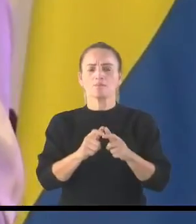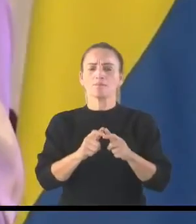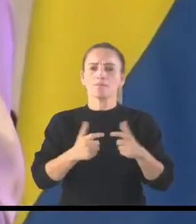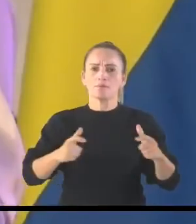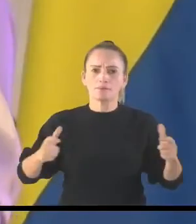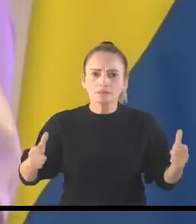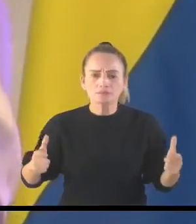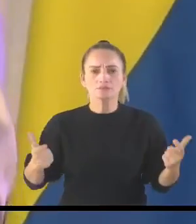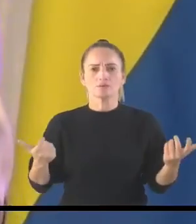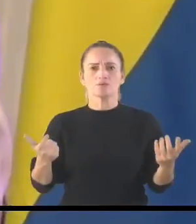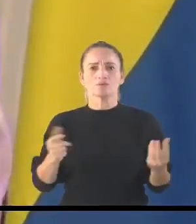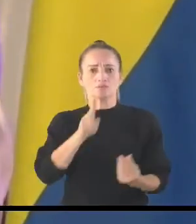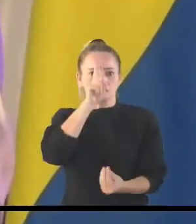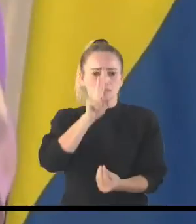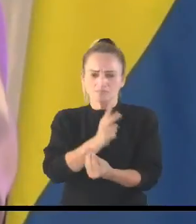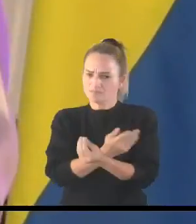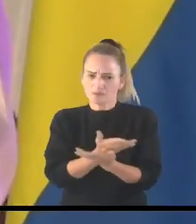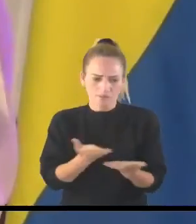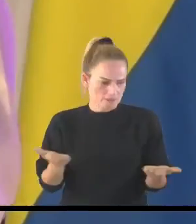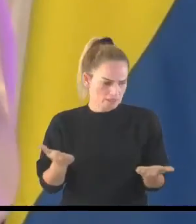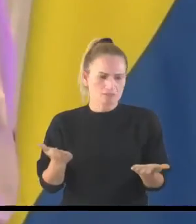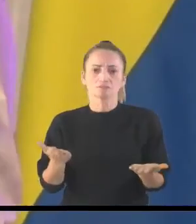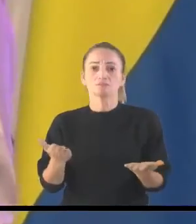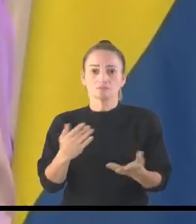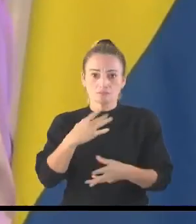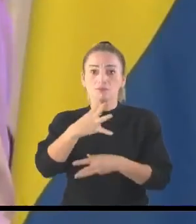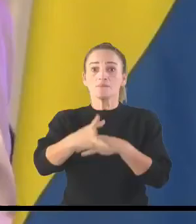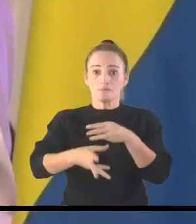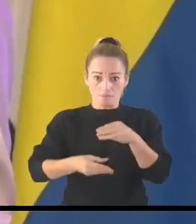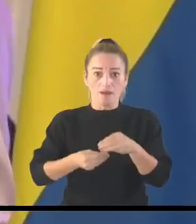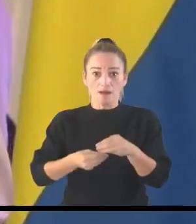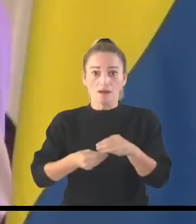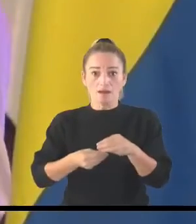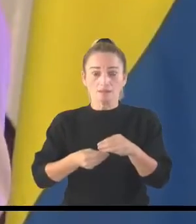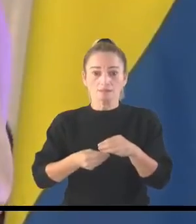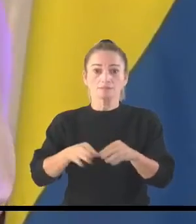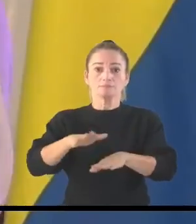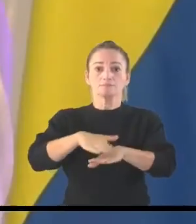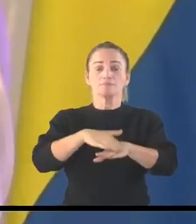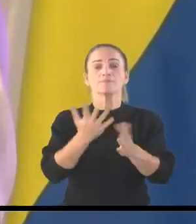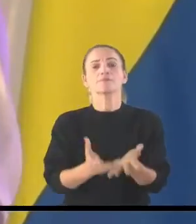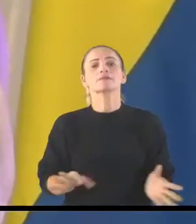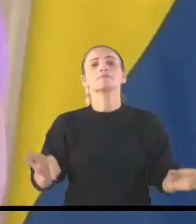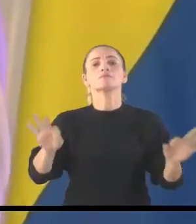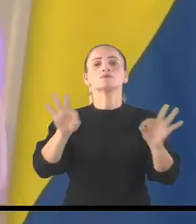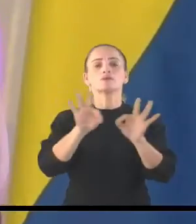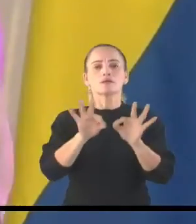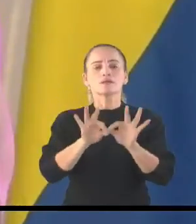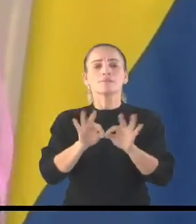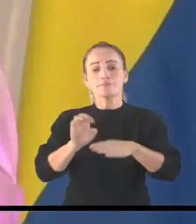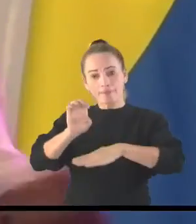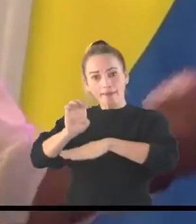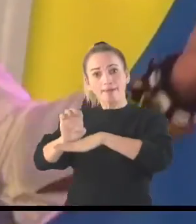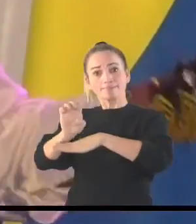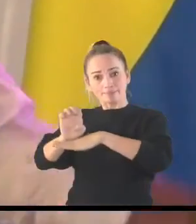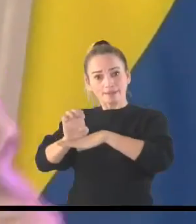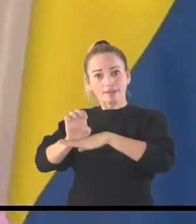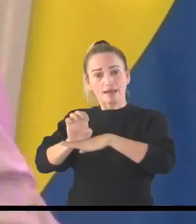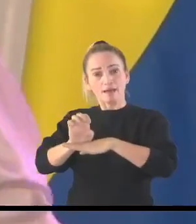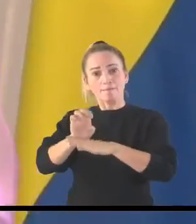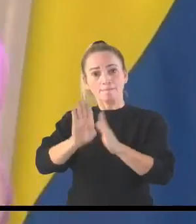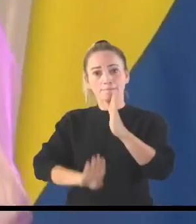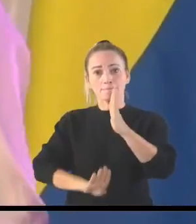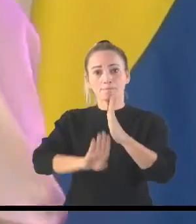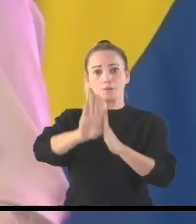poblacional, diversos, sino que es necesario entonces que una entidad como